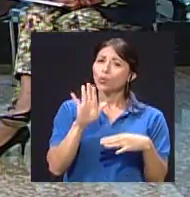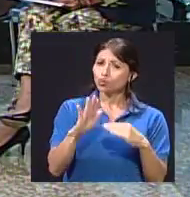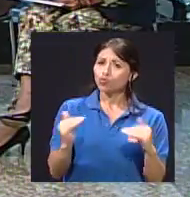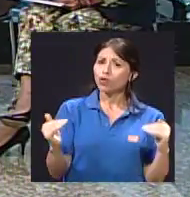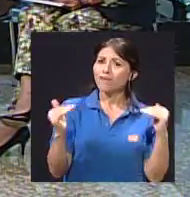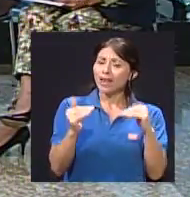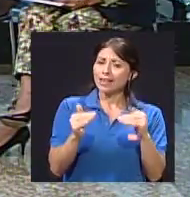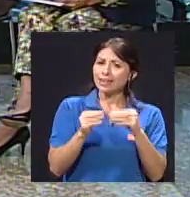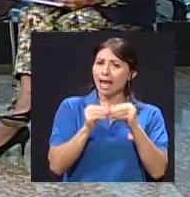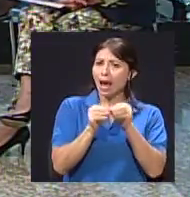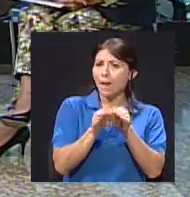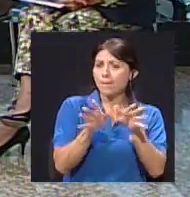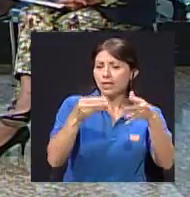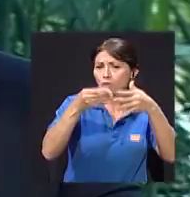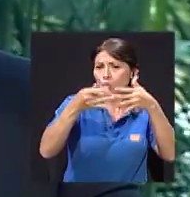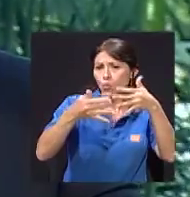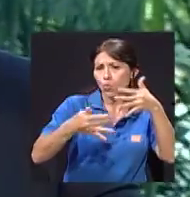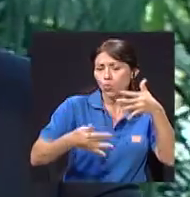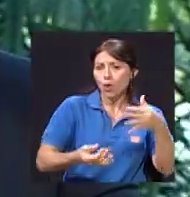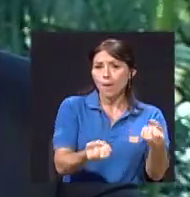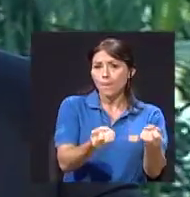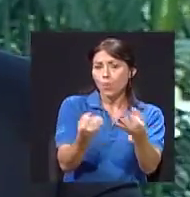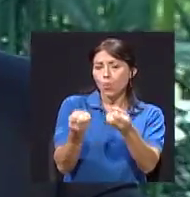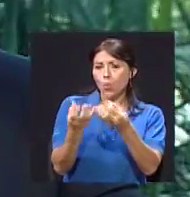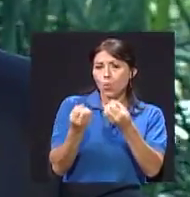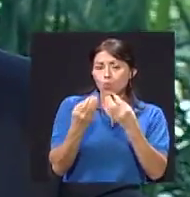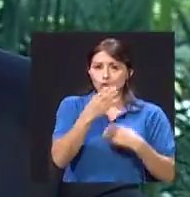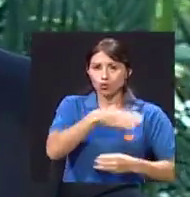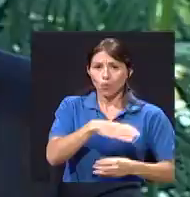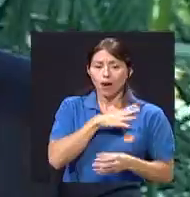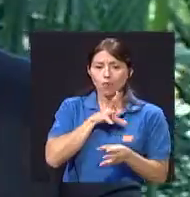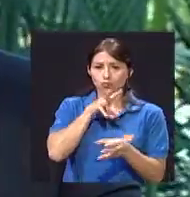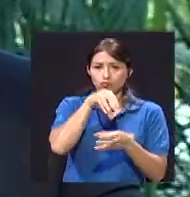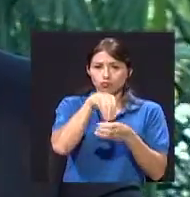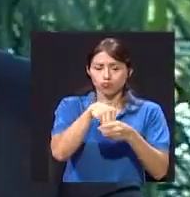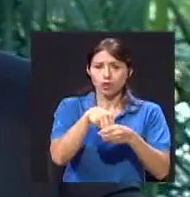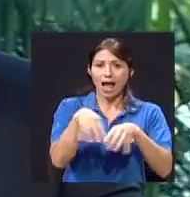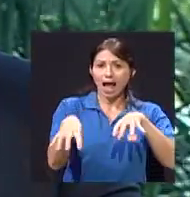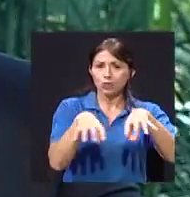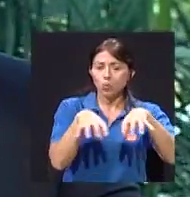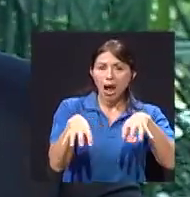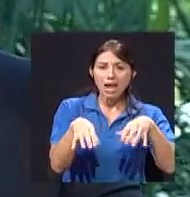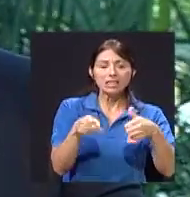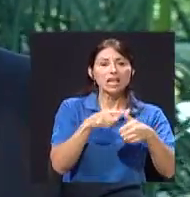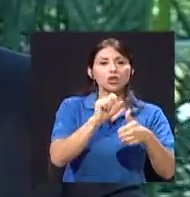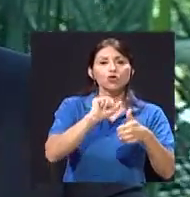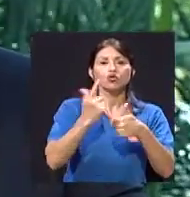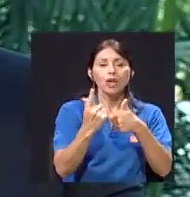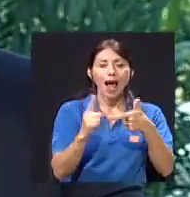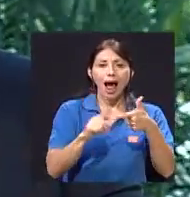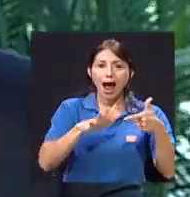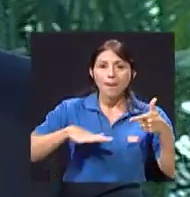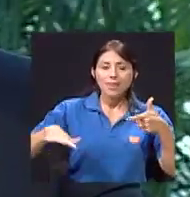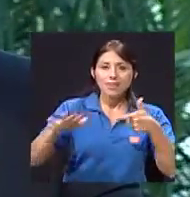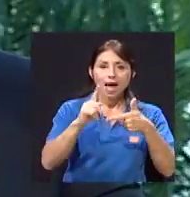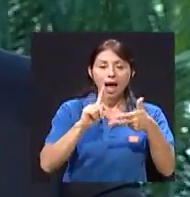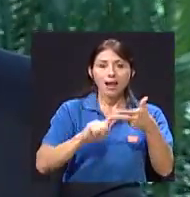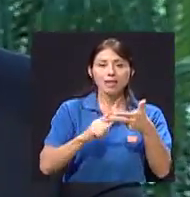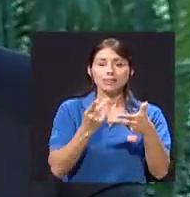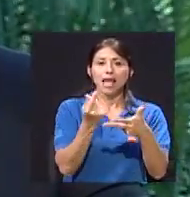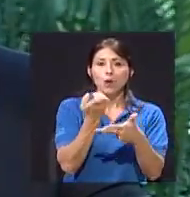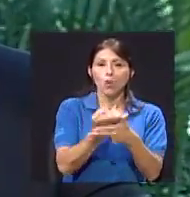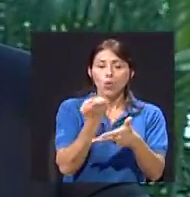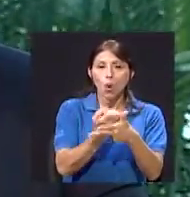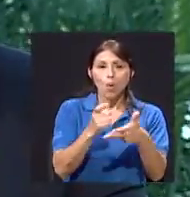la multiplicidad de factores, claro, que están actuando, sociales, ambientales, económicos, a nivel de la vivienda, a nivel de